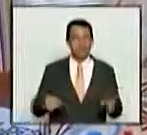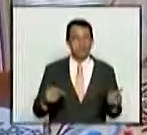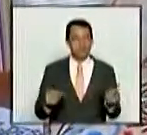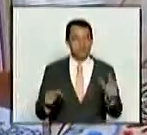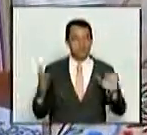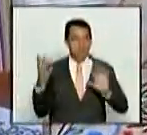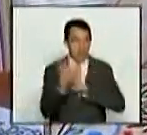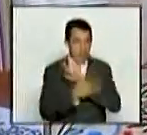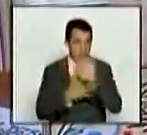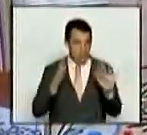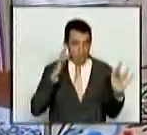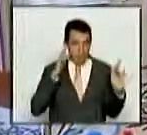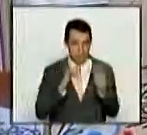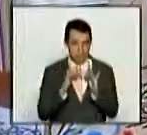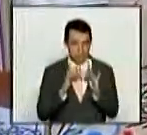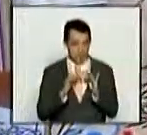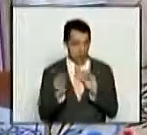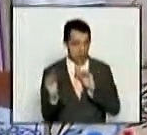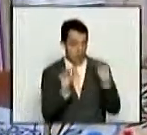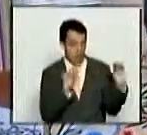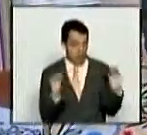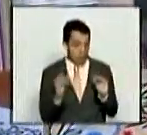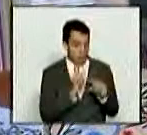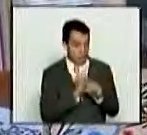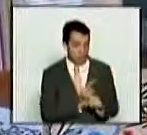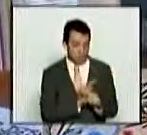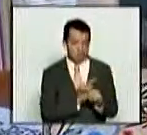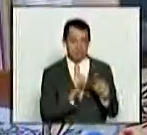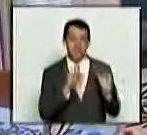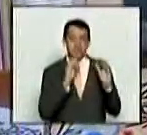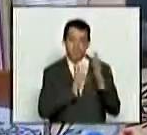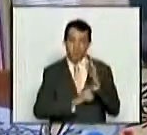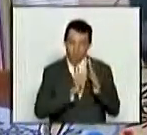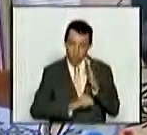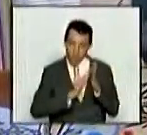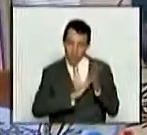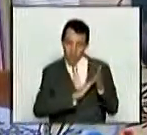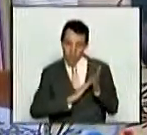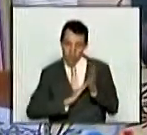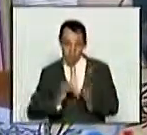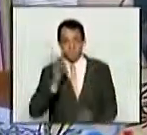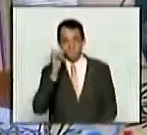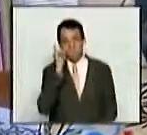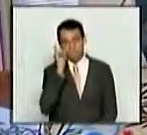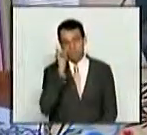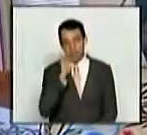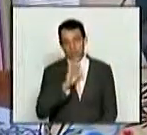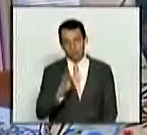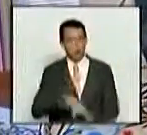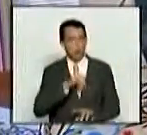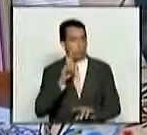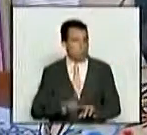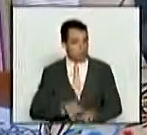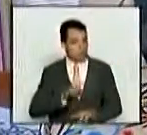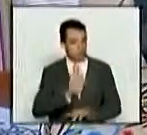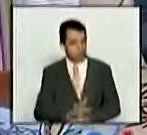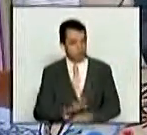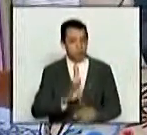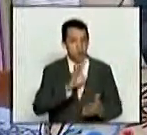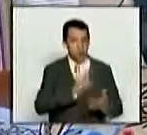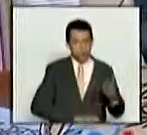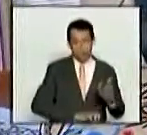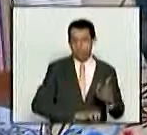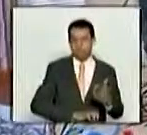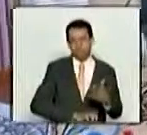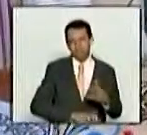sin editar, yo trato de hacer los programas espontáneos. Estamos haciendo un grabado, pero ahora yo quiero que el doctor Javier nos hable un poquito